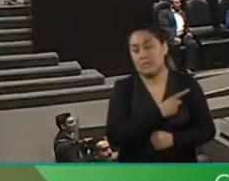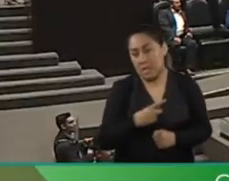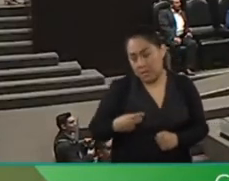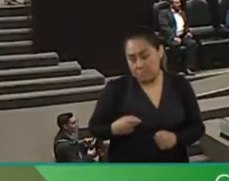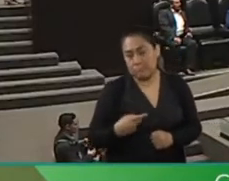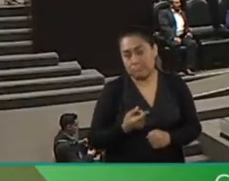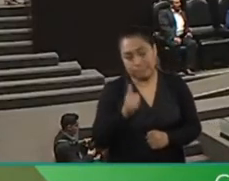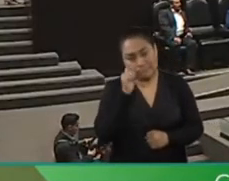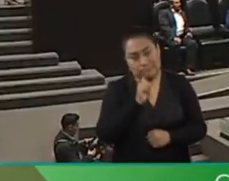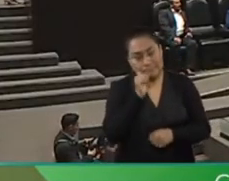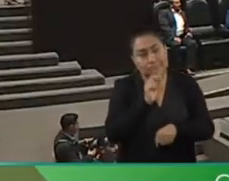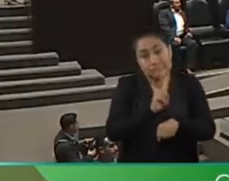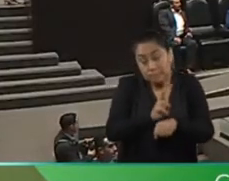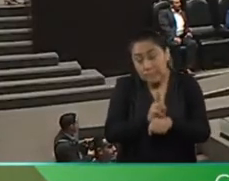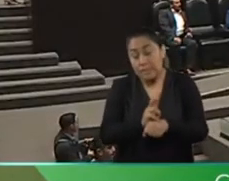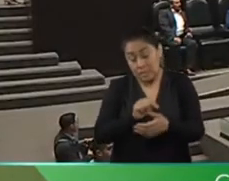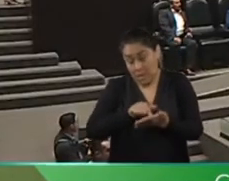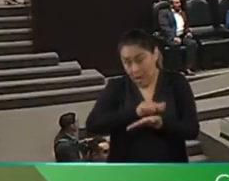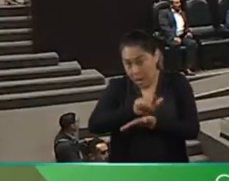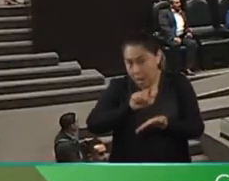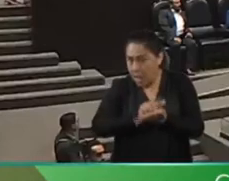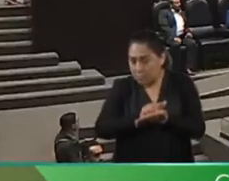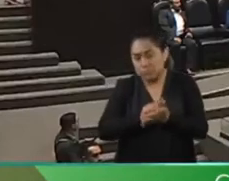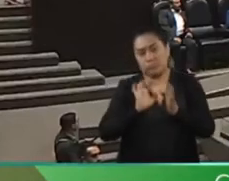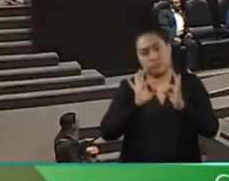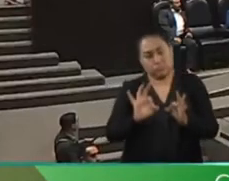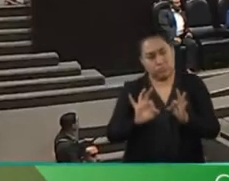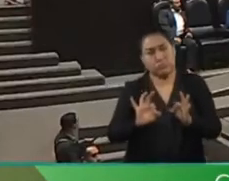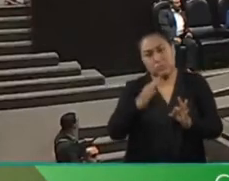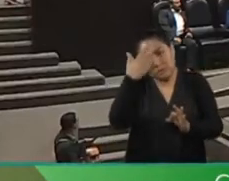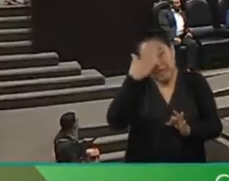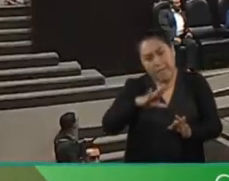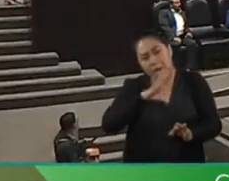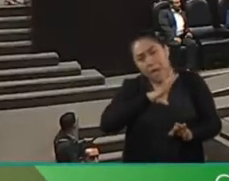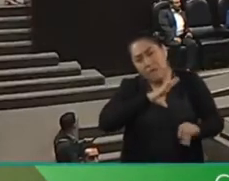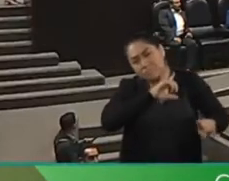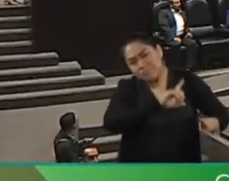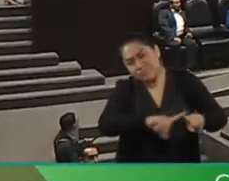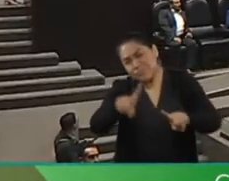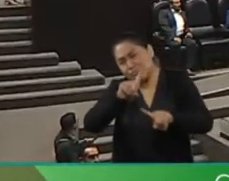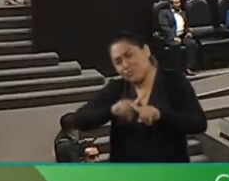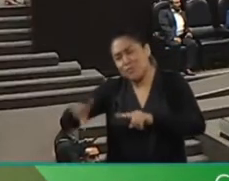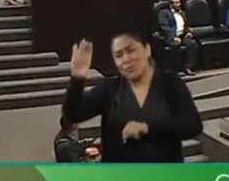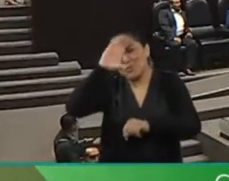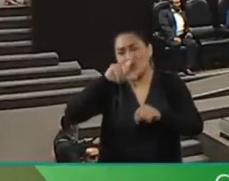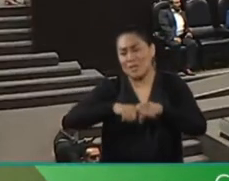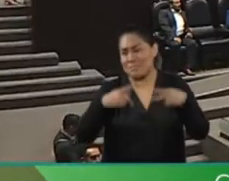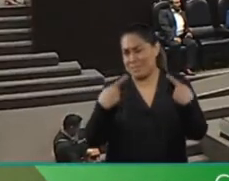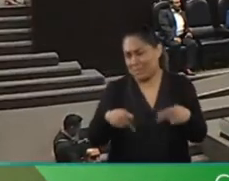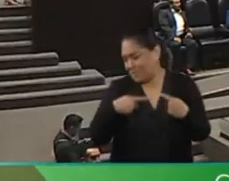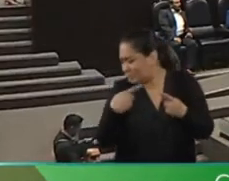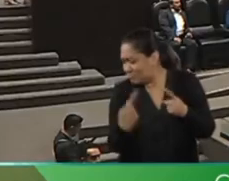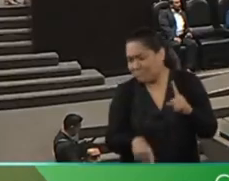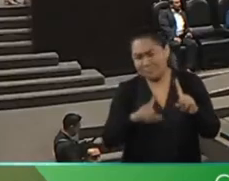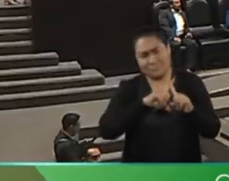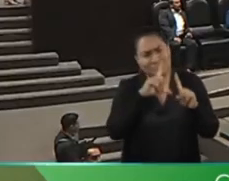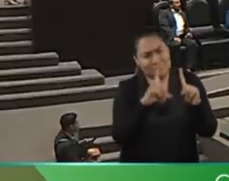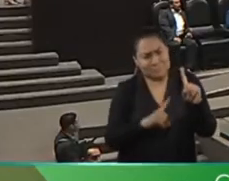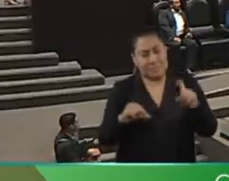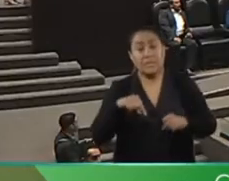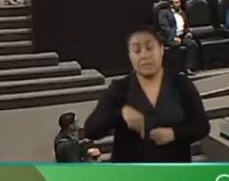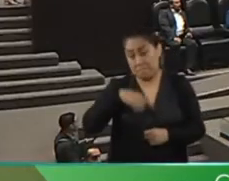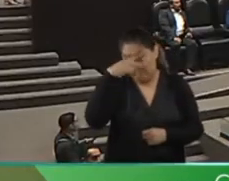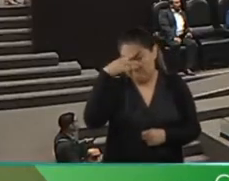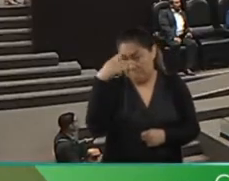asegurarnos de que nuestras leyes reflejen la naturaleza pluricultural y pluriétnica de nuestra nación. La riqueza de